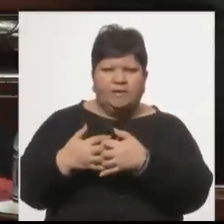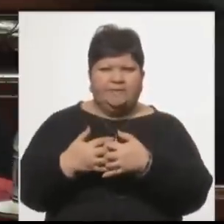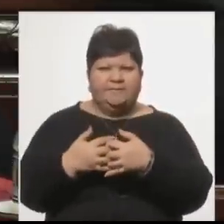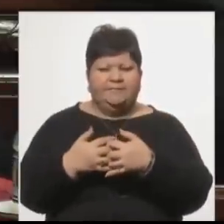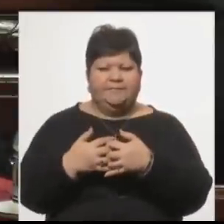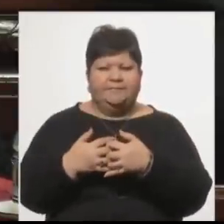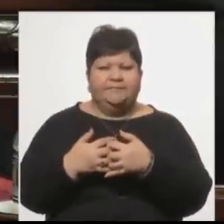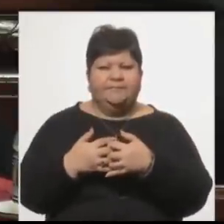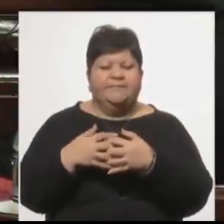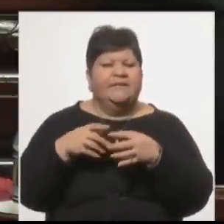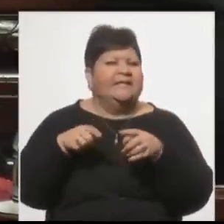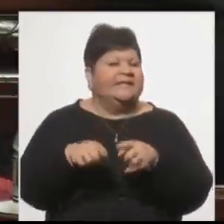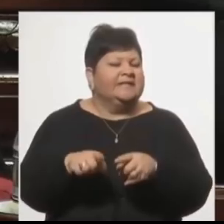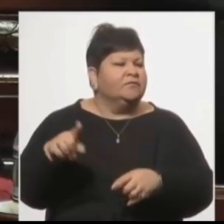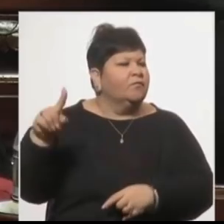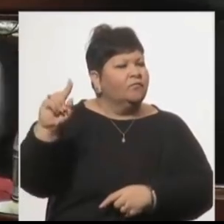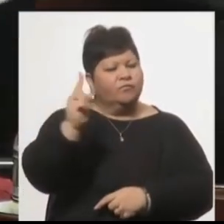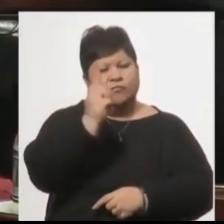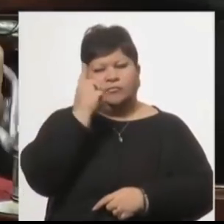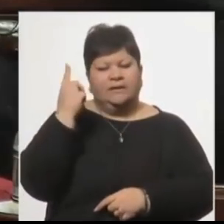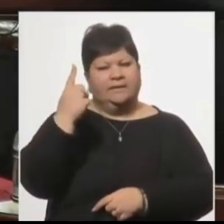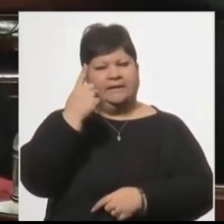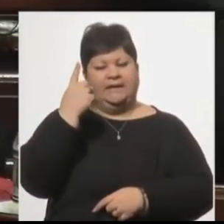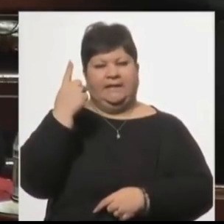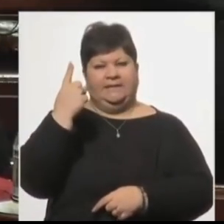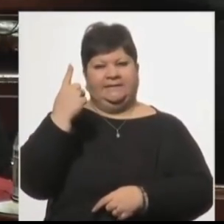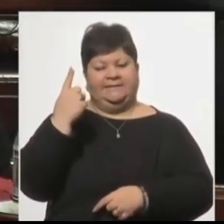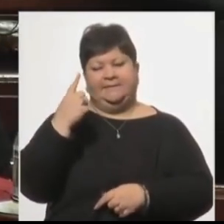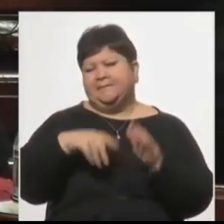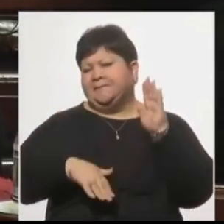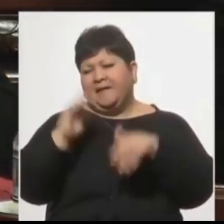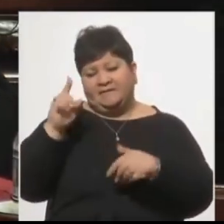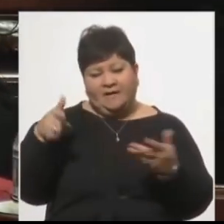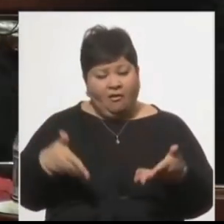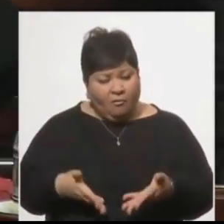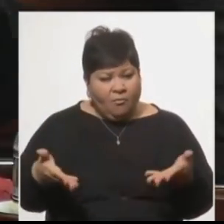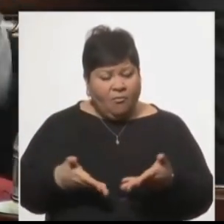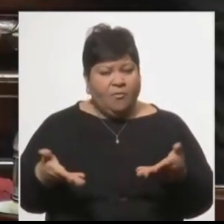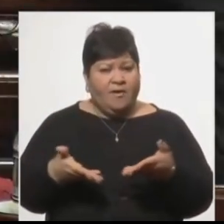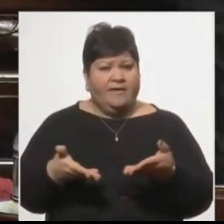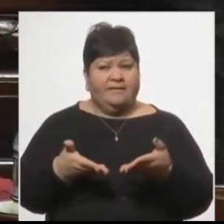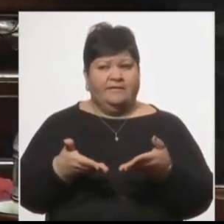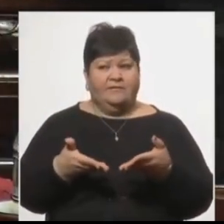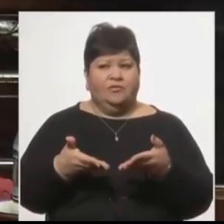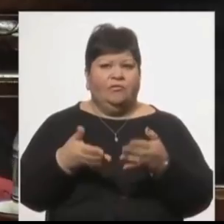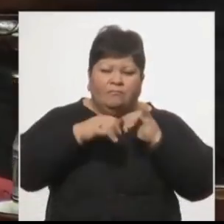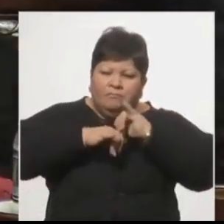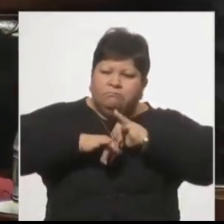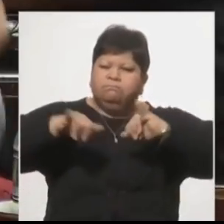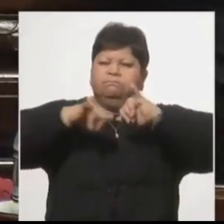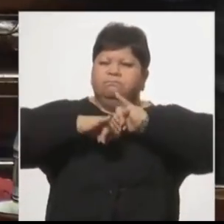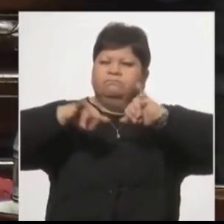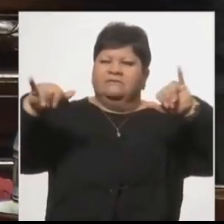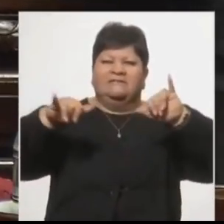Y eso es fundamental, sobre todo en estos tiempos en que las burbujas publicitarias y la magia